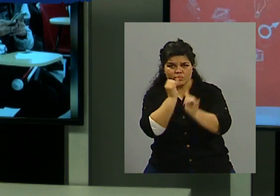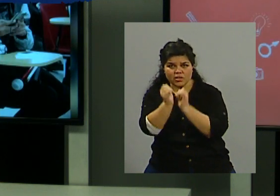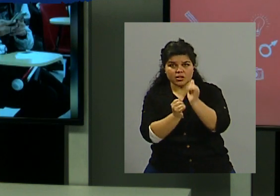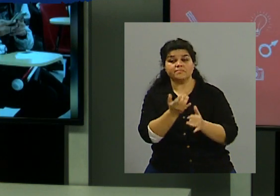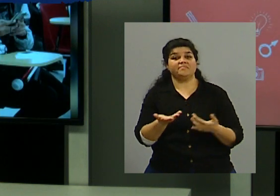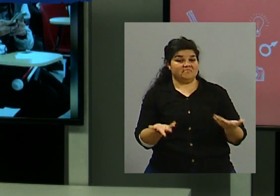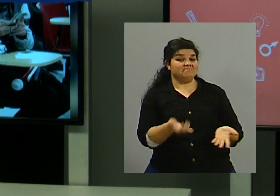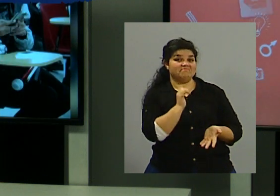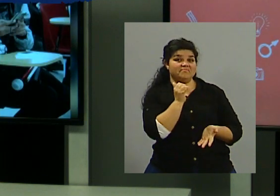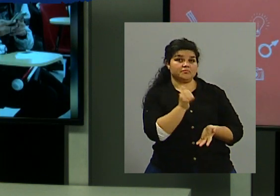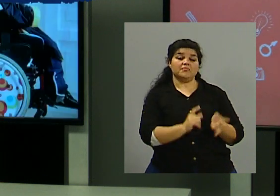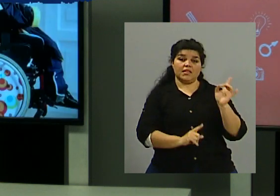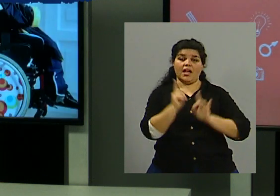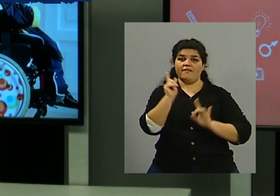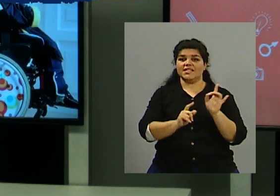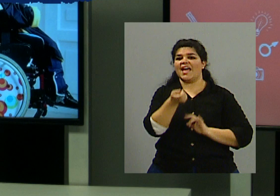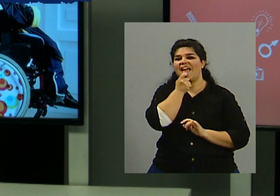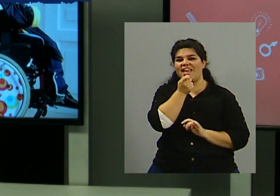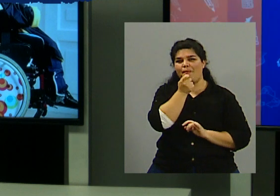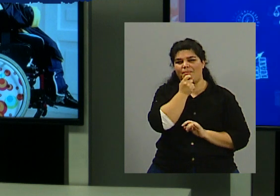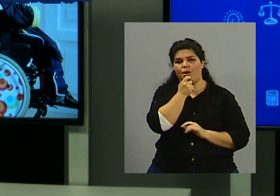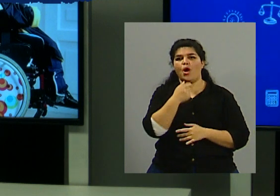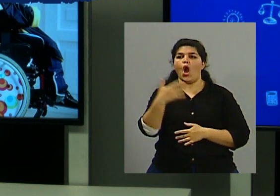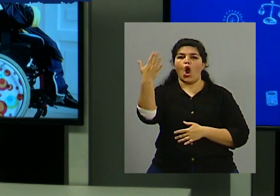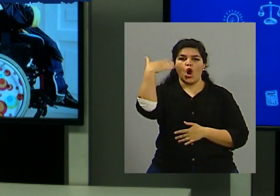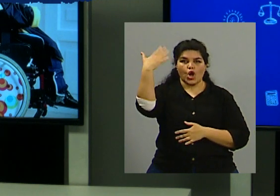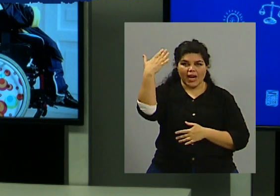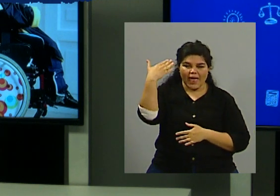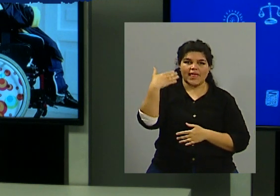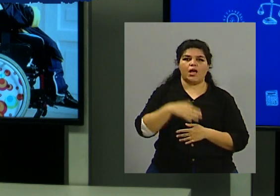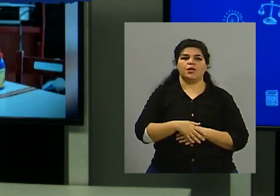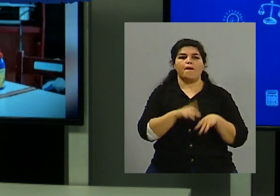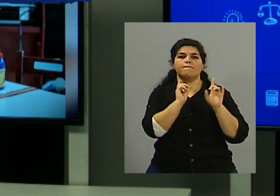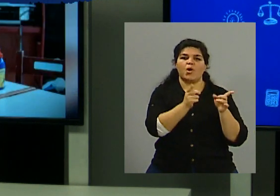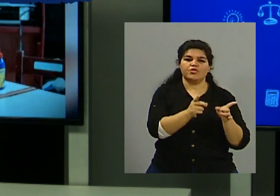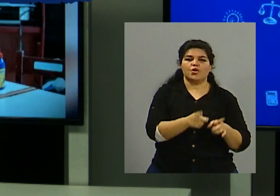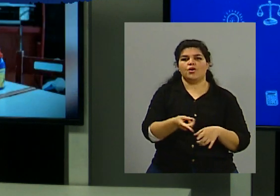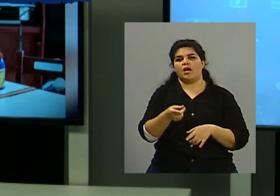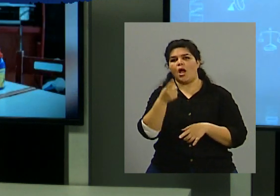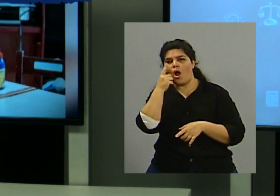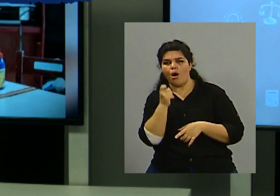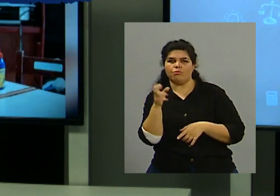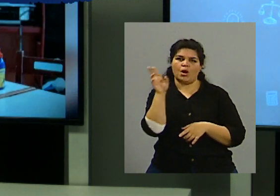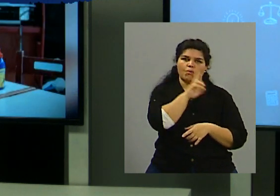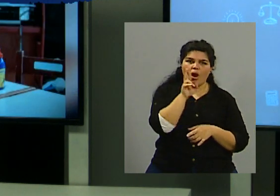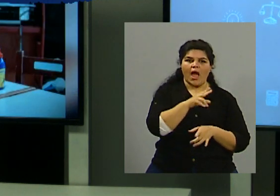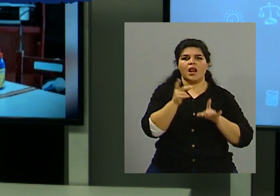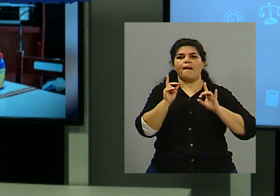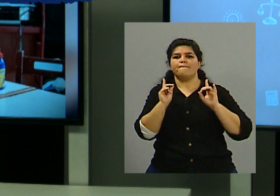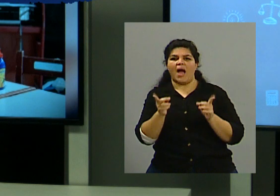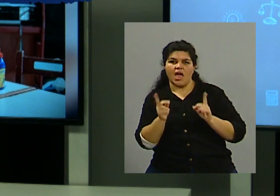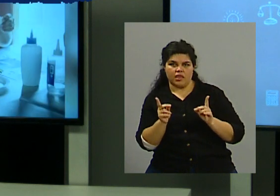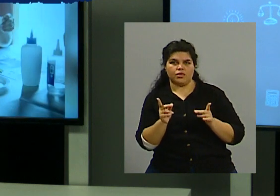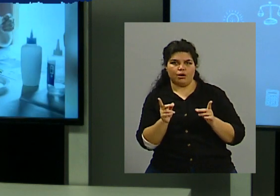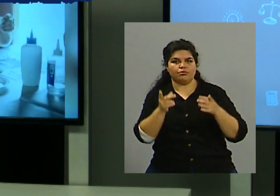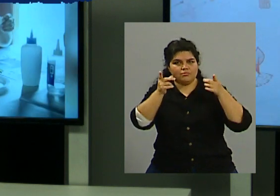a ejemplificar. A veces en las jornadas que se hacen de profesores o maestras y maestros en los colegios comunes que